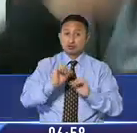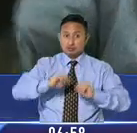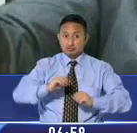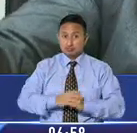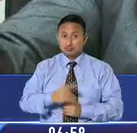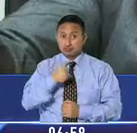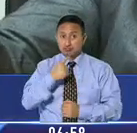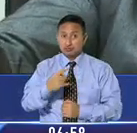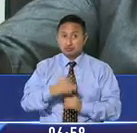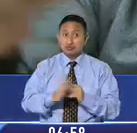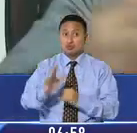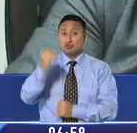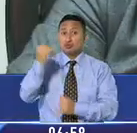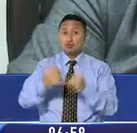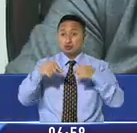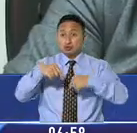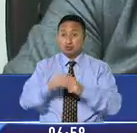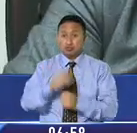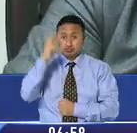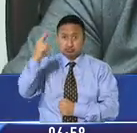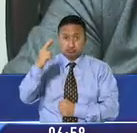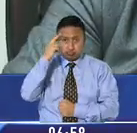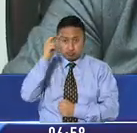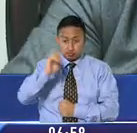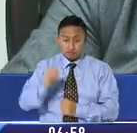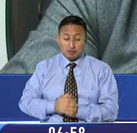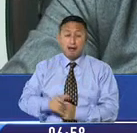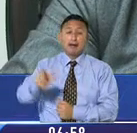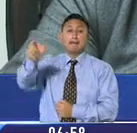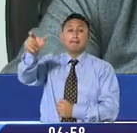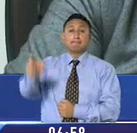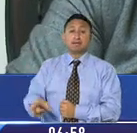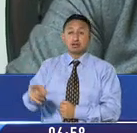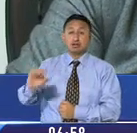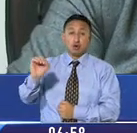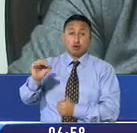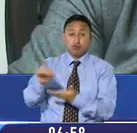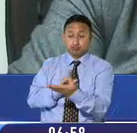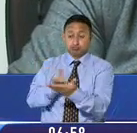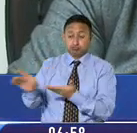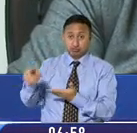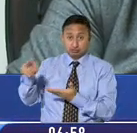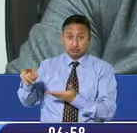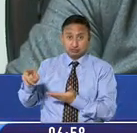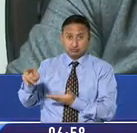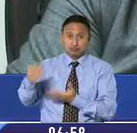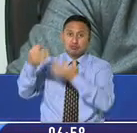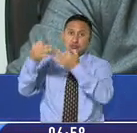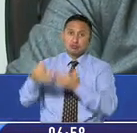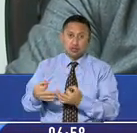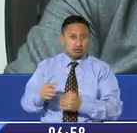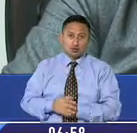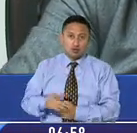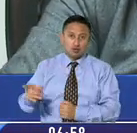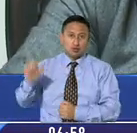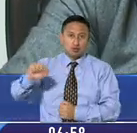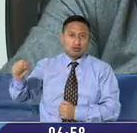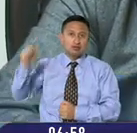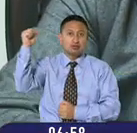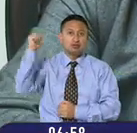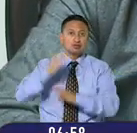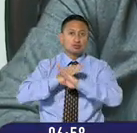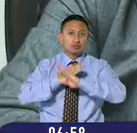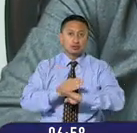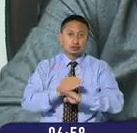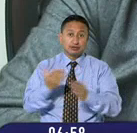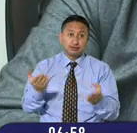determinado que al final no tenían razón y que fueron sancionados, destituidos incluso en muchas veces, sin lugar a tener un derecho a la